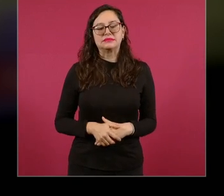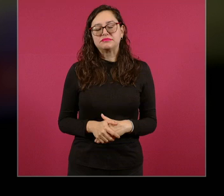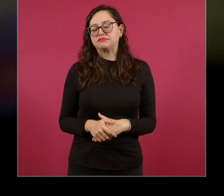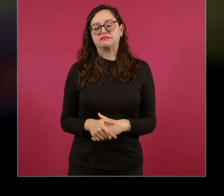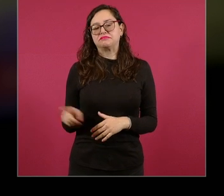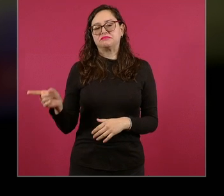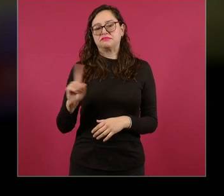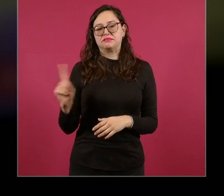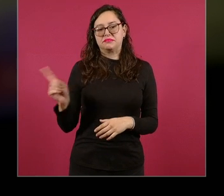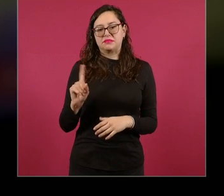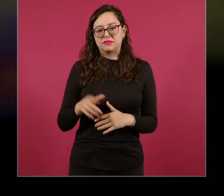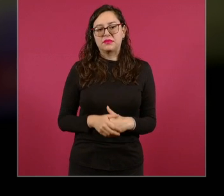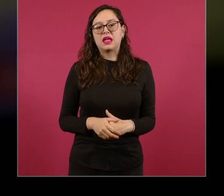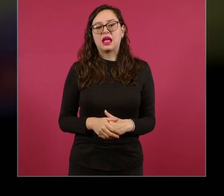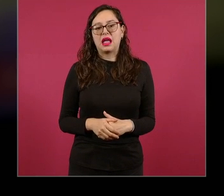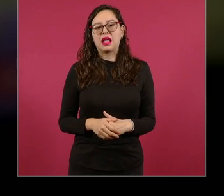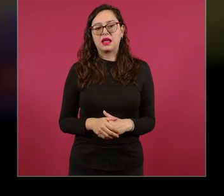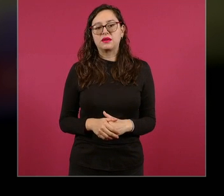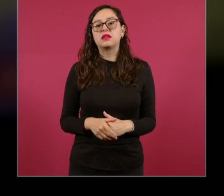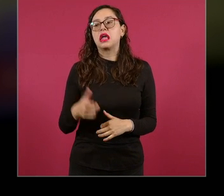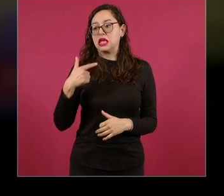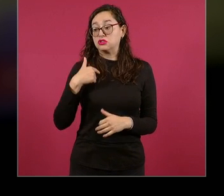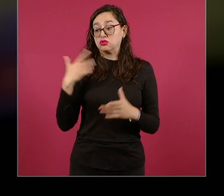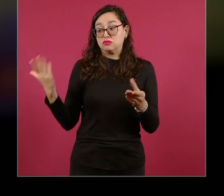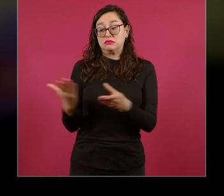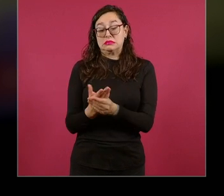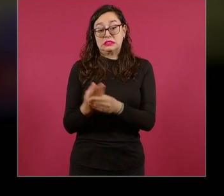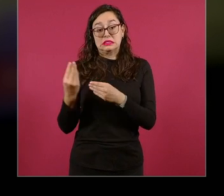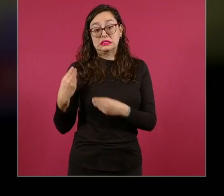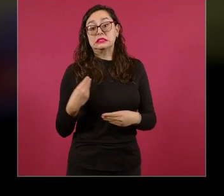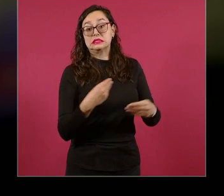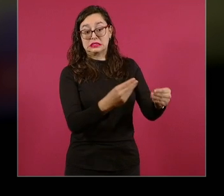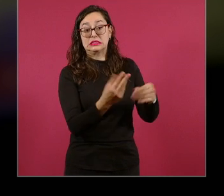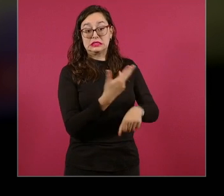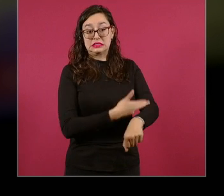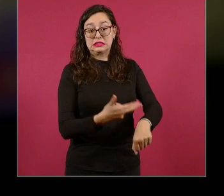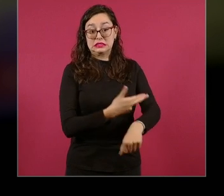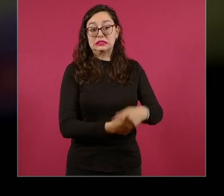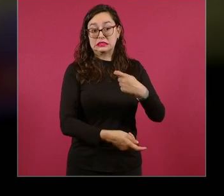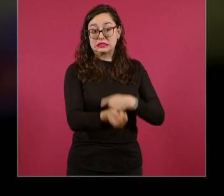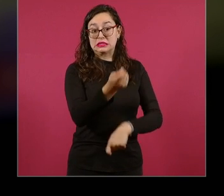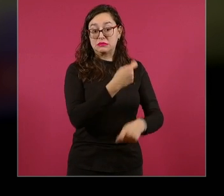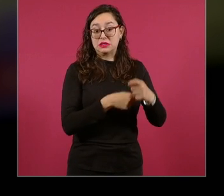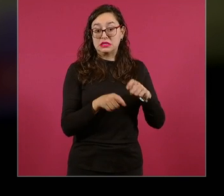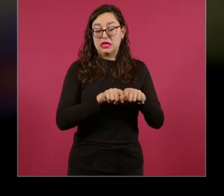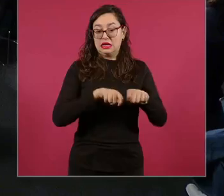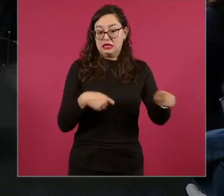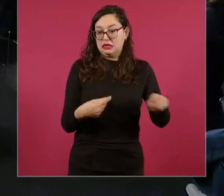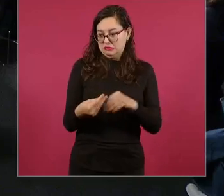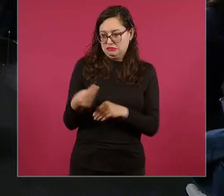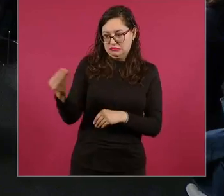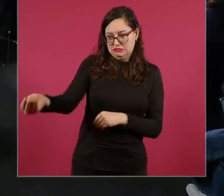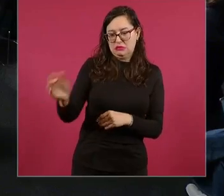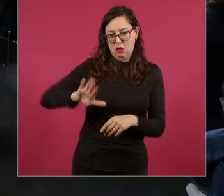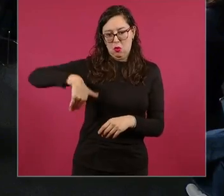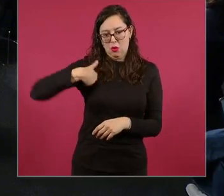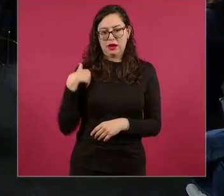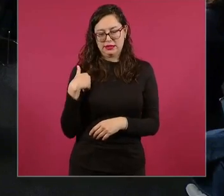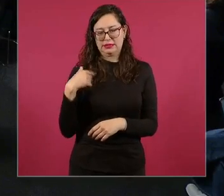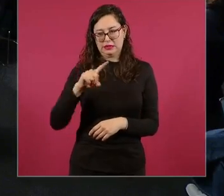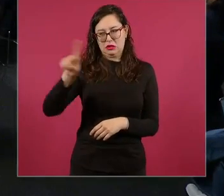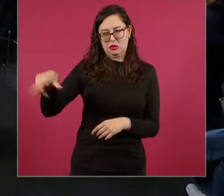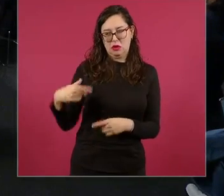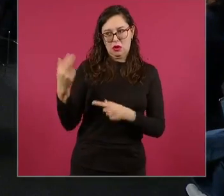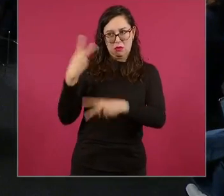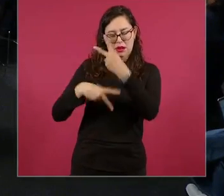Mire, vamos a atronar su caso a la autoridad correspondiente y todo. Pero, señor. ¿Tienes el recibo? Aquí lo va a patente.